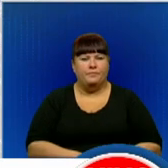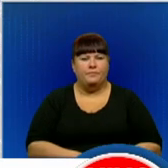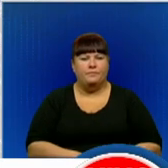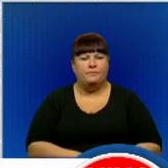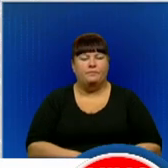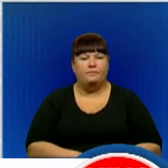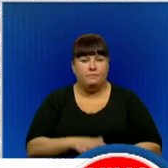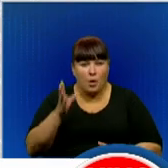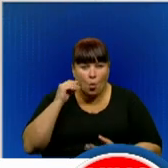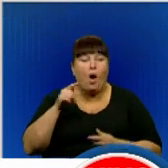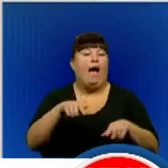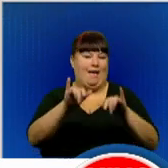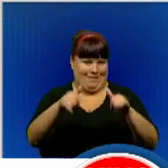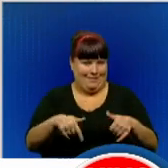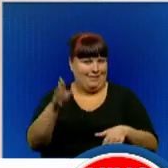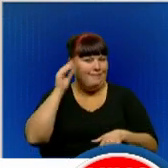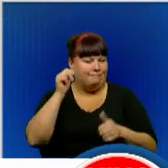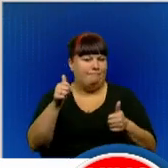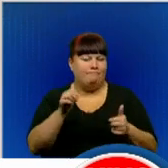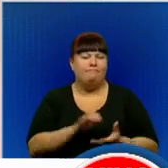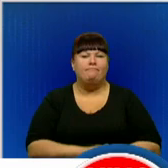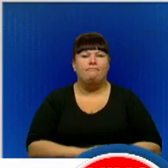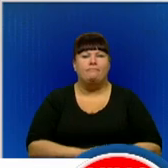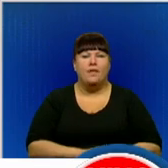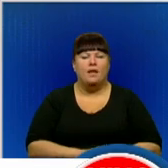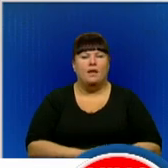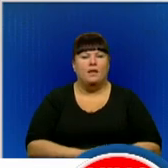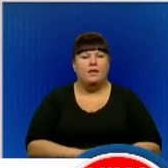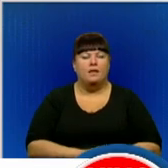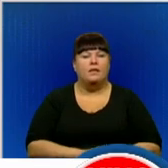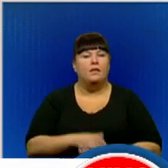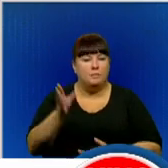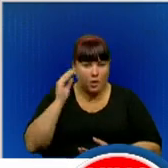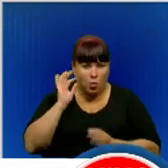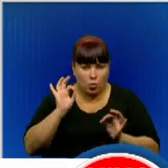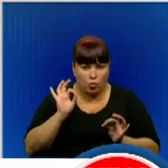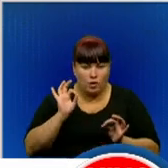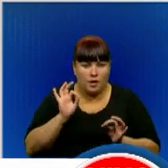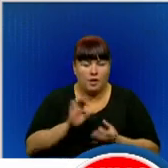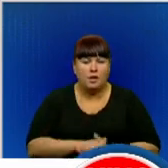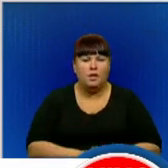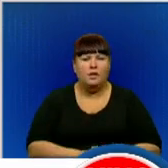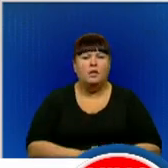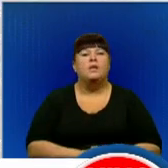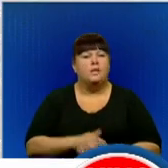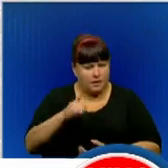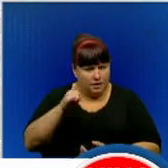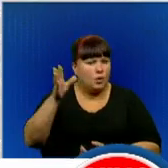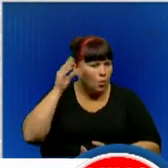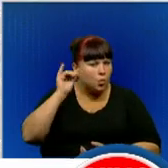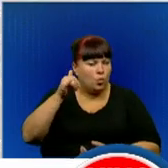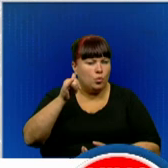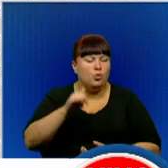estamos ahí ahora sí diputada ahí estamos ahora la escuchamos